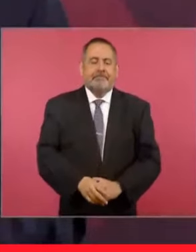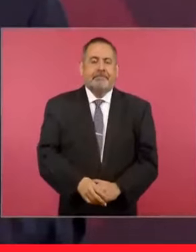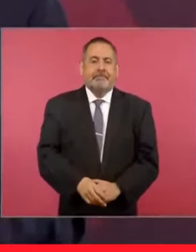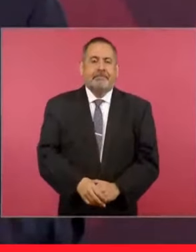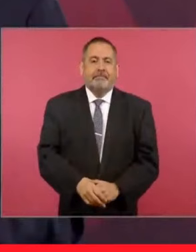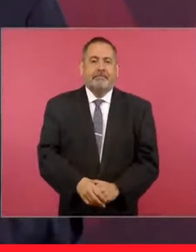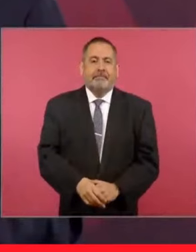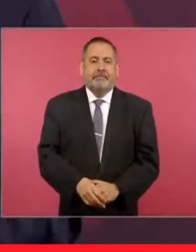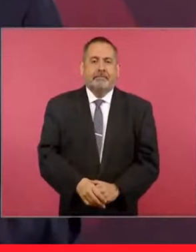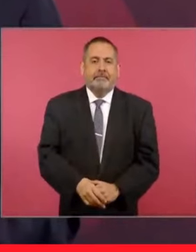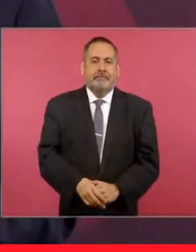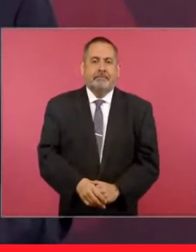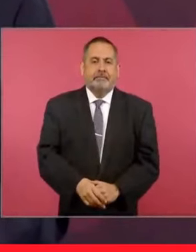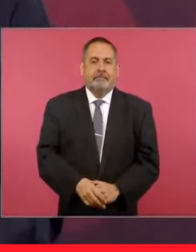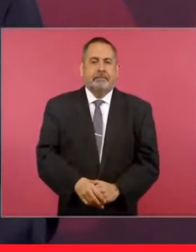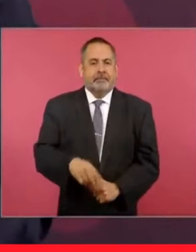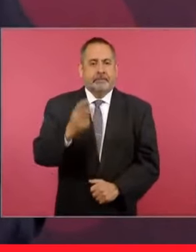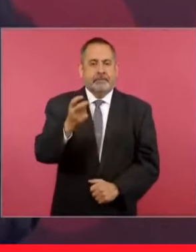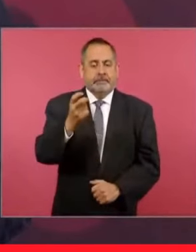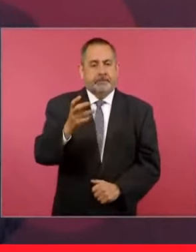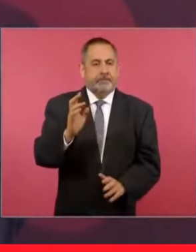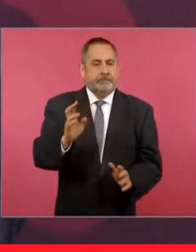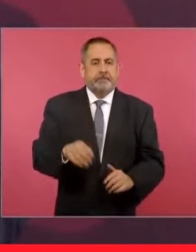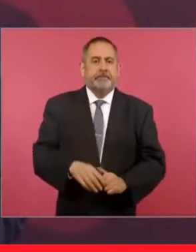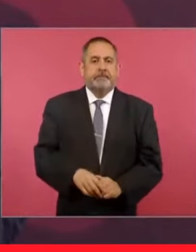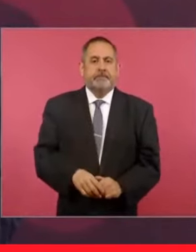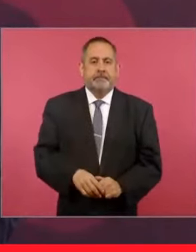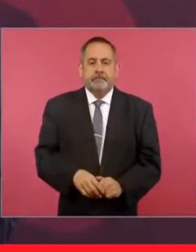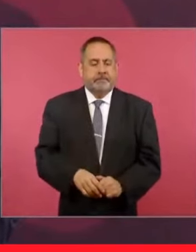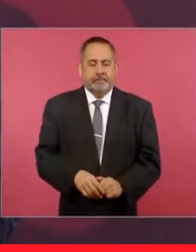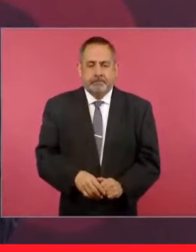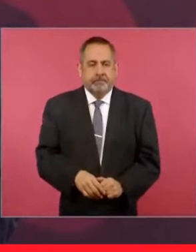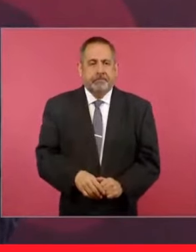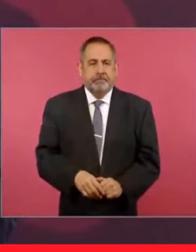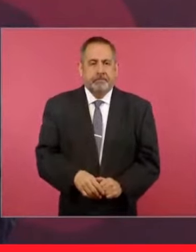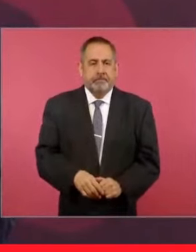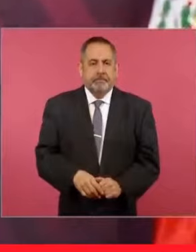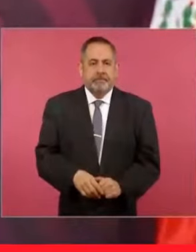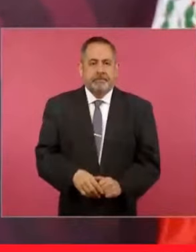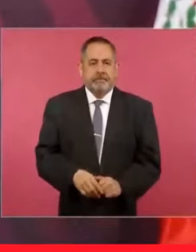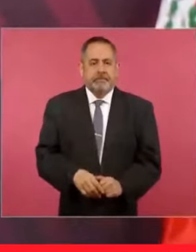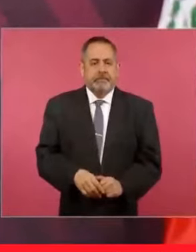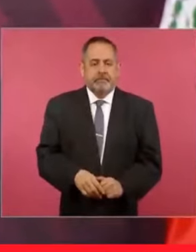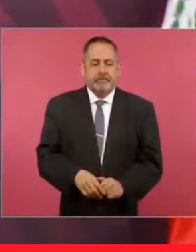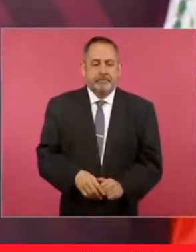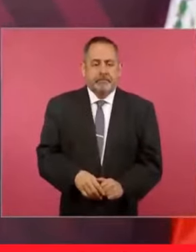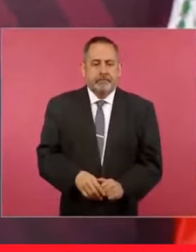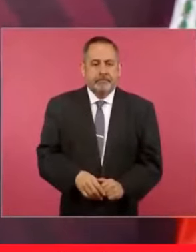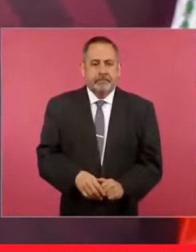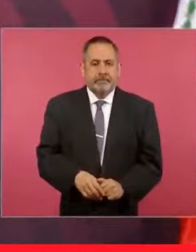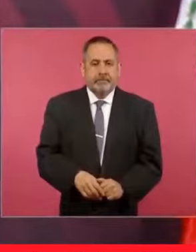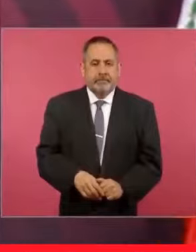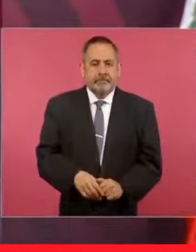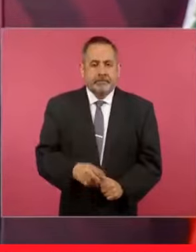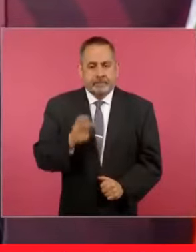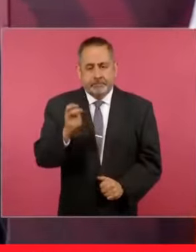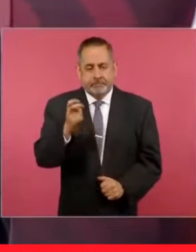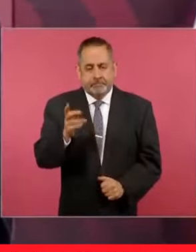completo por eso no hay tampoco que